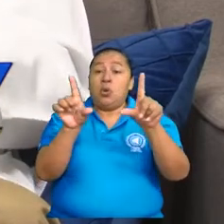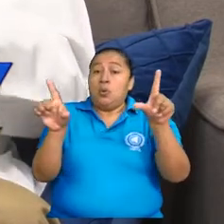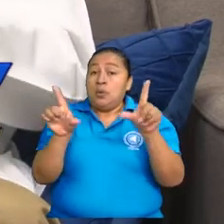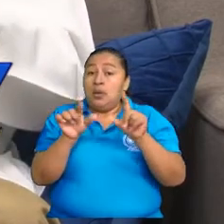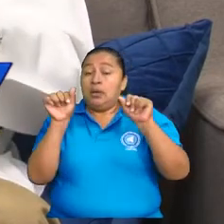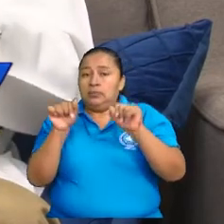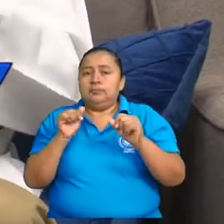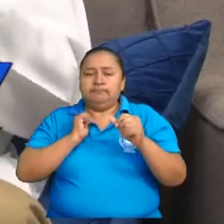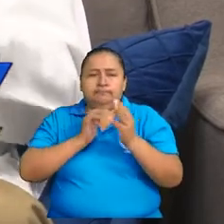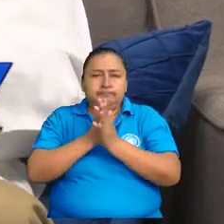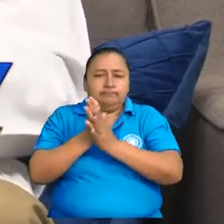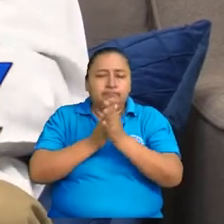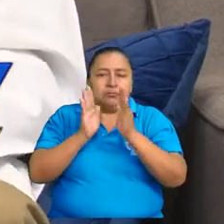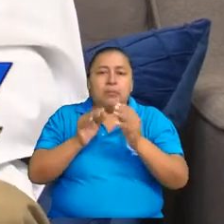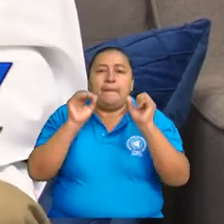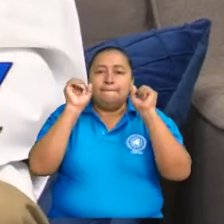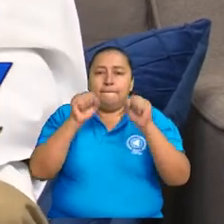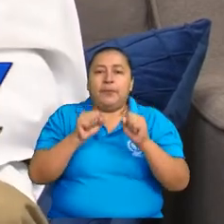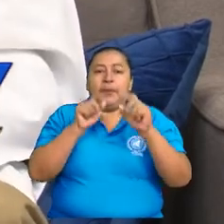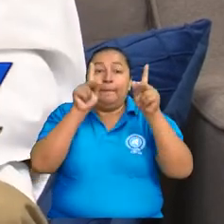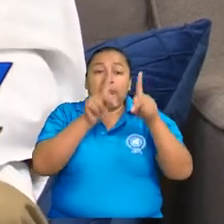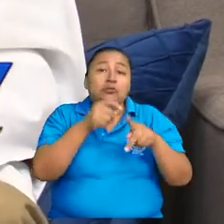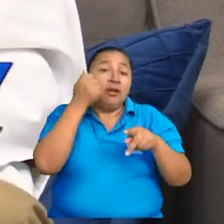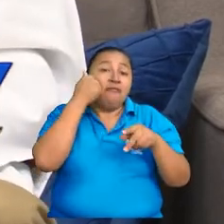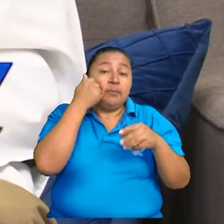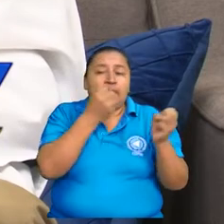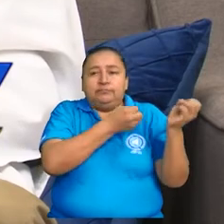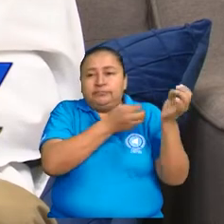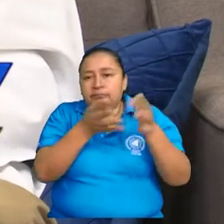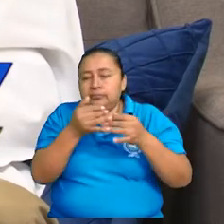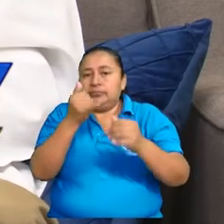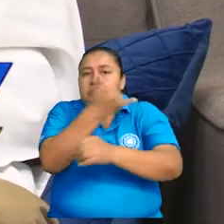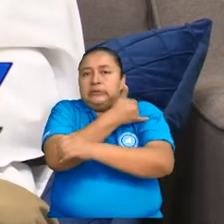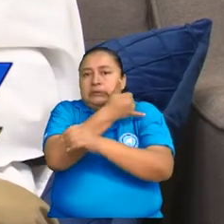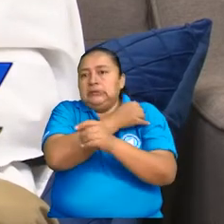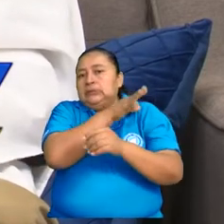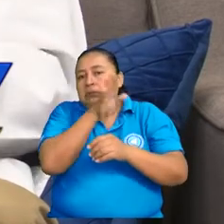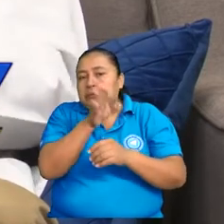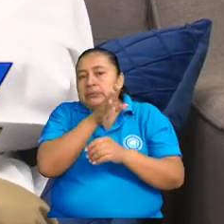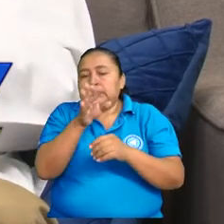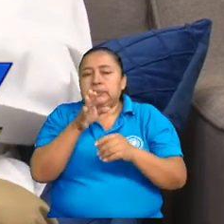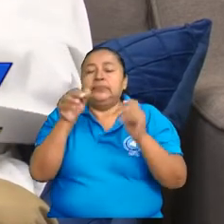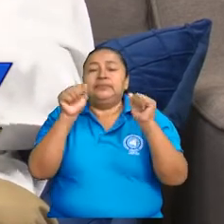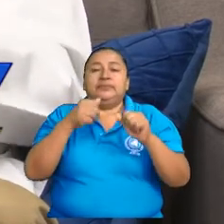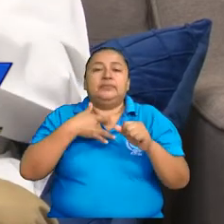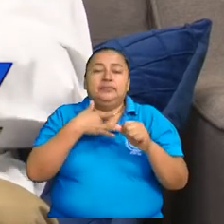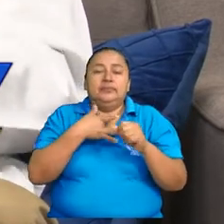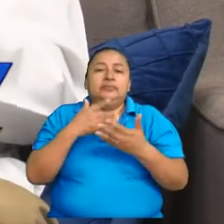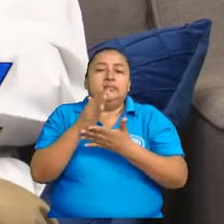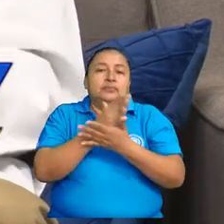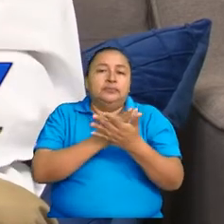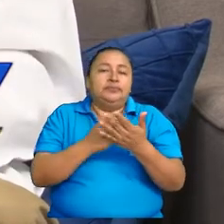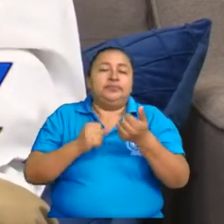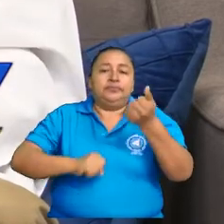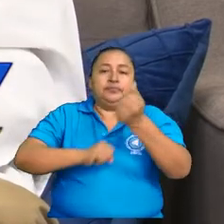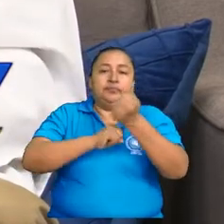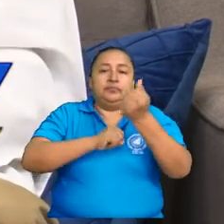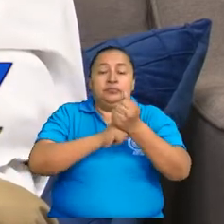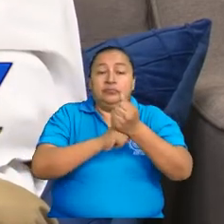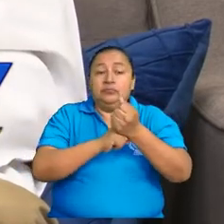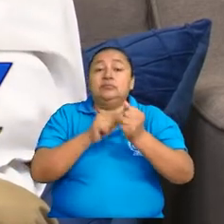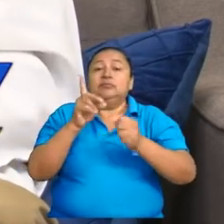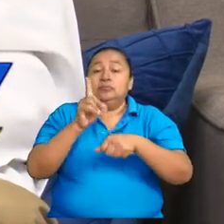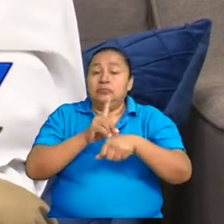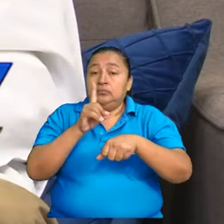y enfrentar, atender a estos casos críticos, casos graves, que requieran alguna asistencia médica,